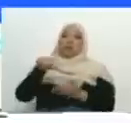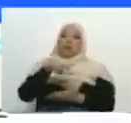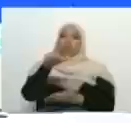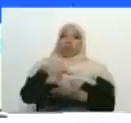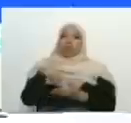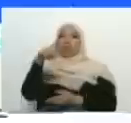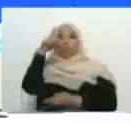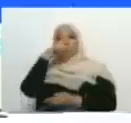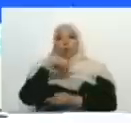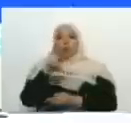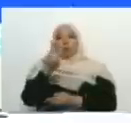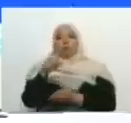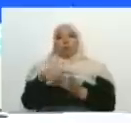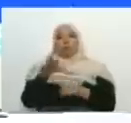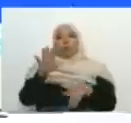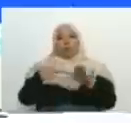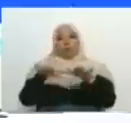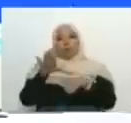año 2015